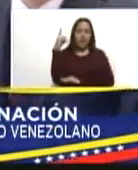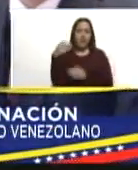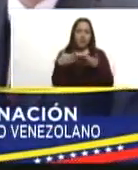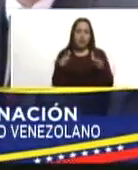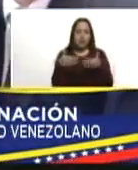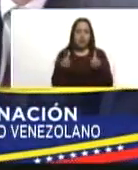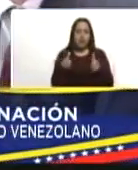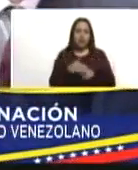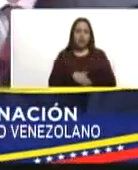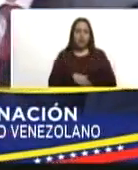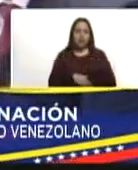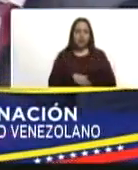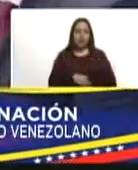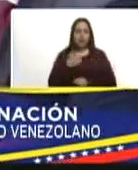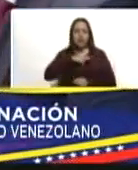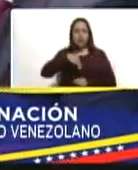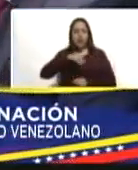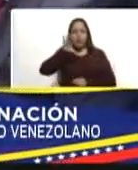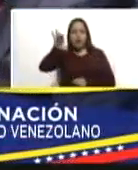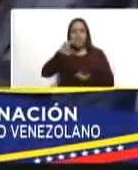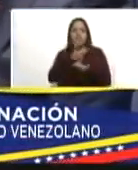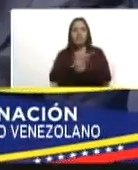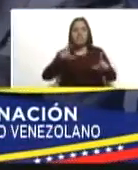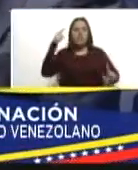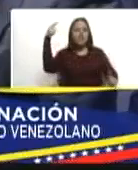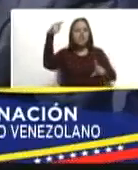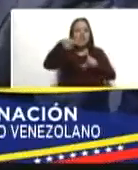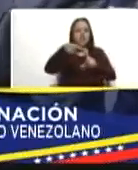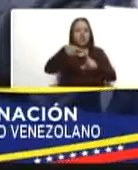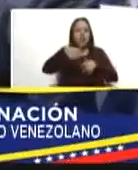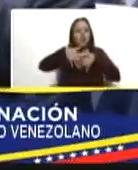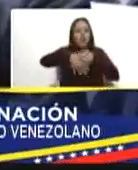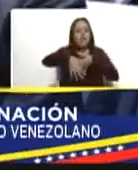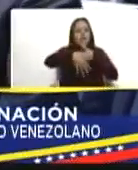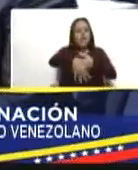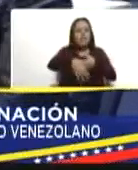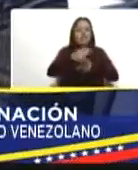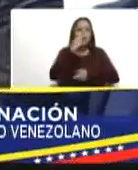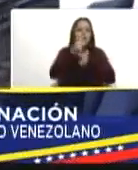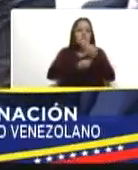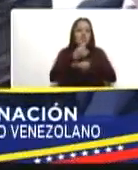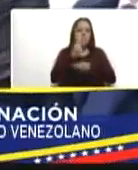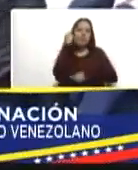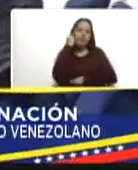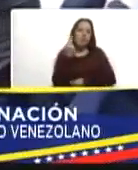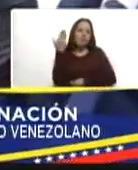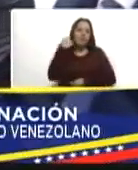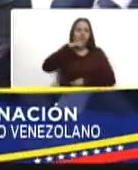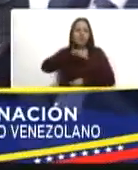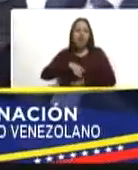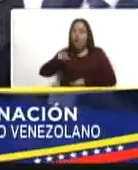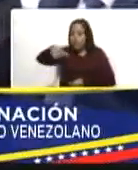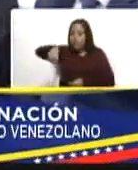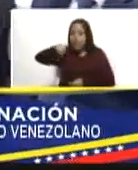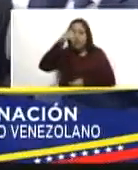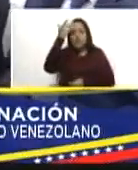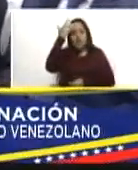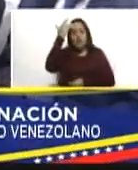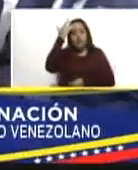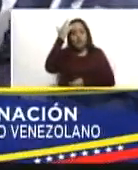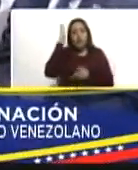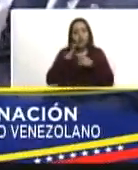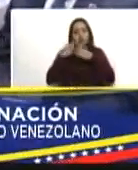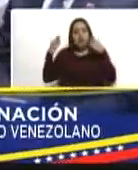nosotros que som somos los países libertados directamente por el ejército de Simón Bolívar ustedes saben la